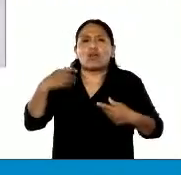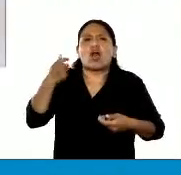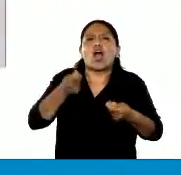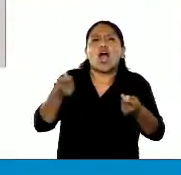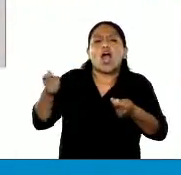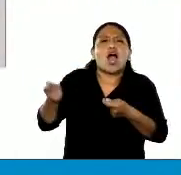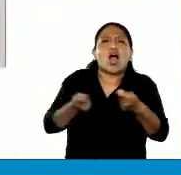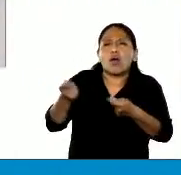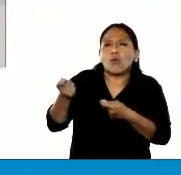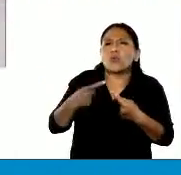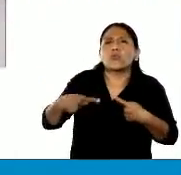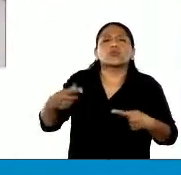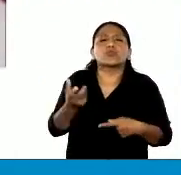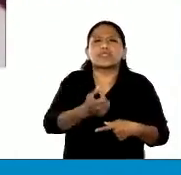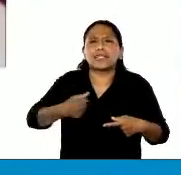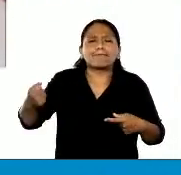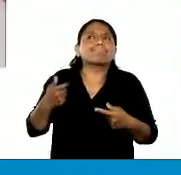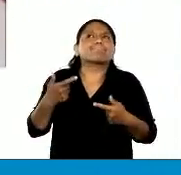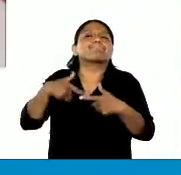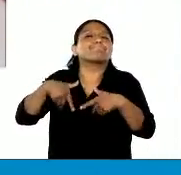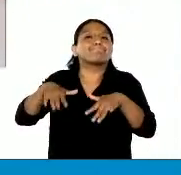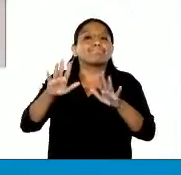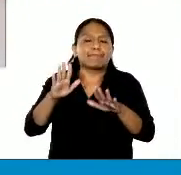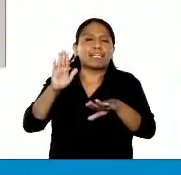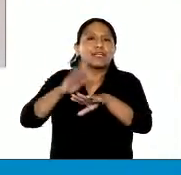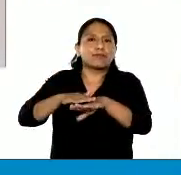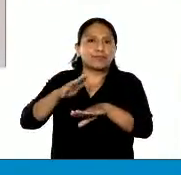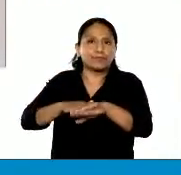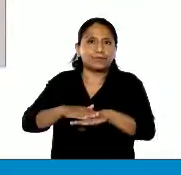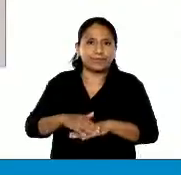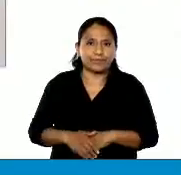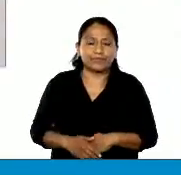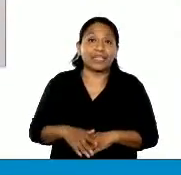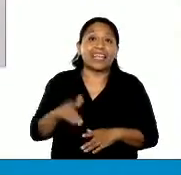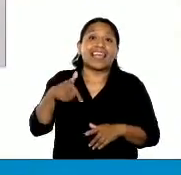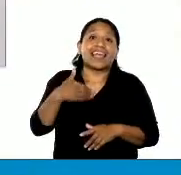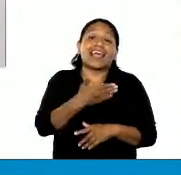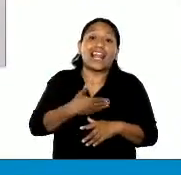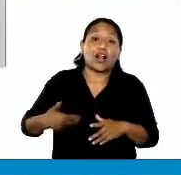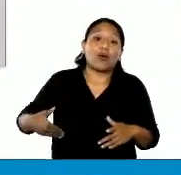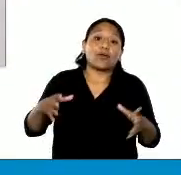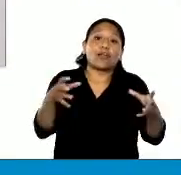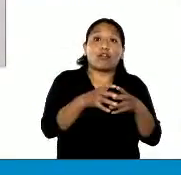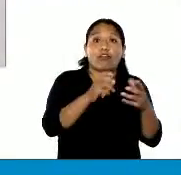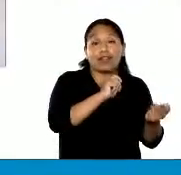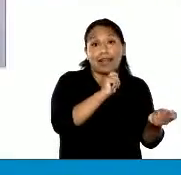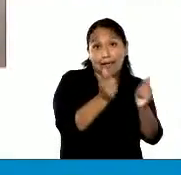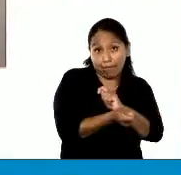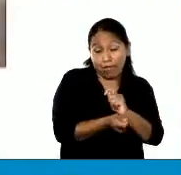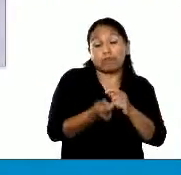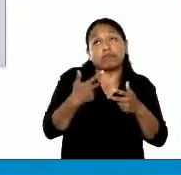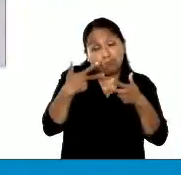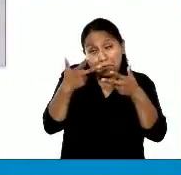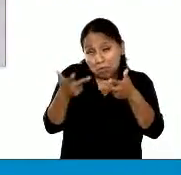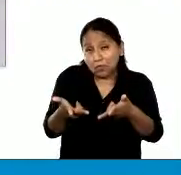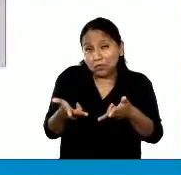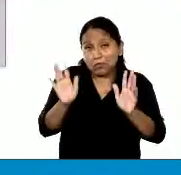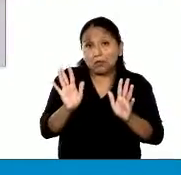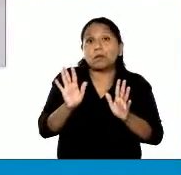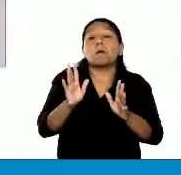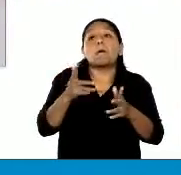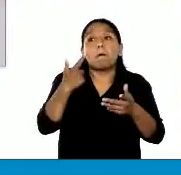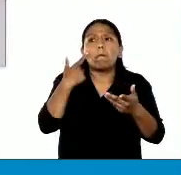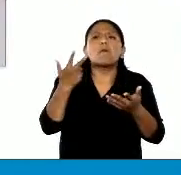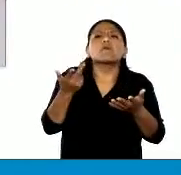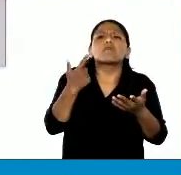capitalistas ha tenido gran parte de responsabilidad. El gobierno de Cambiemos, hay que decirlo, también hay que mencionarlo, puso en cuestión,